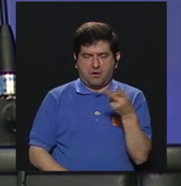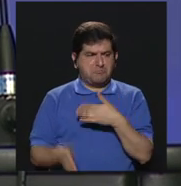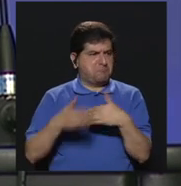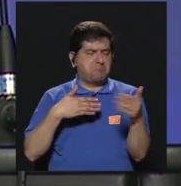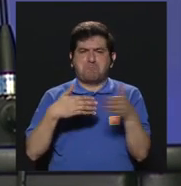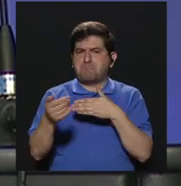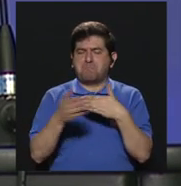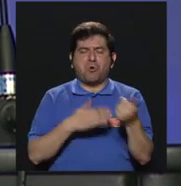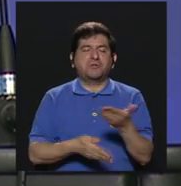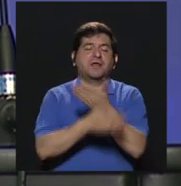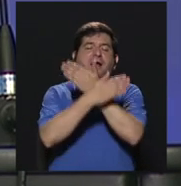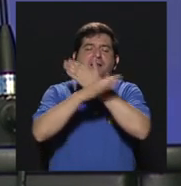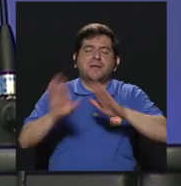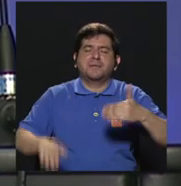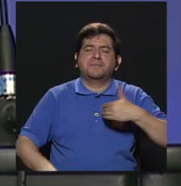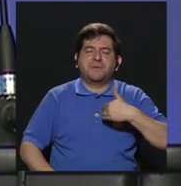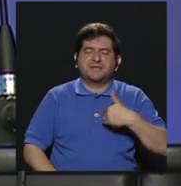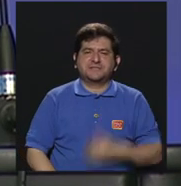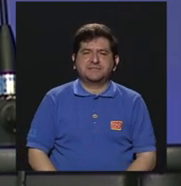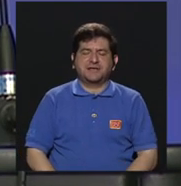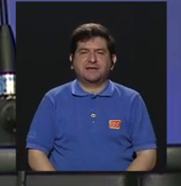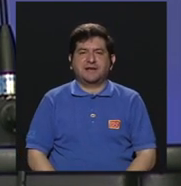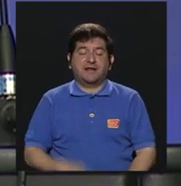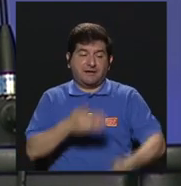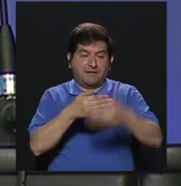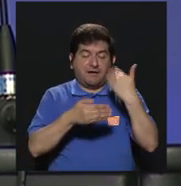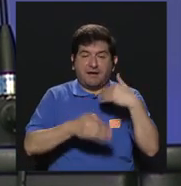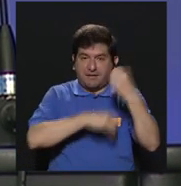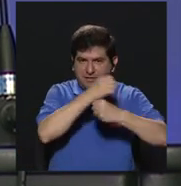pesar de la paz alcanzada en el intersiglo,